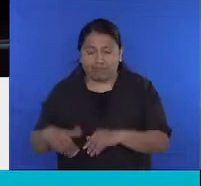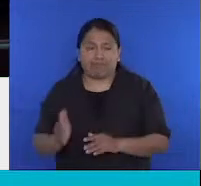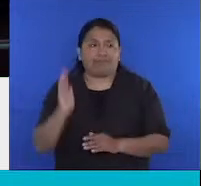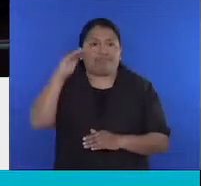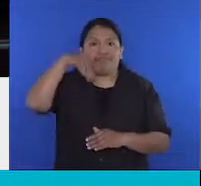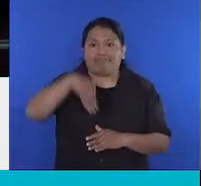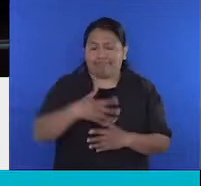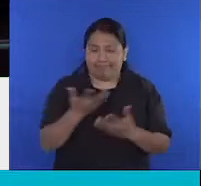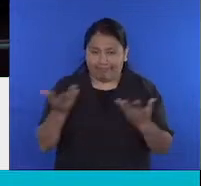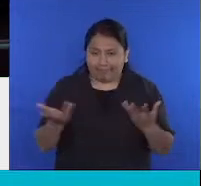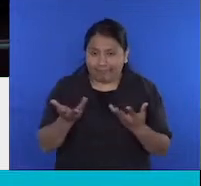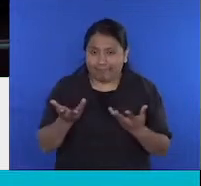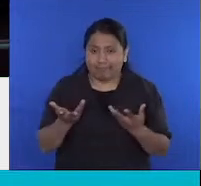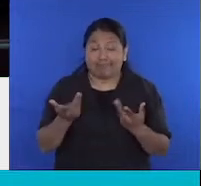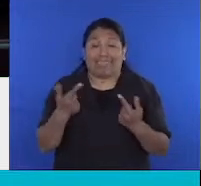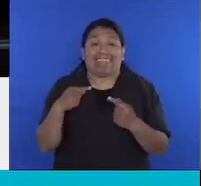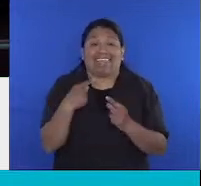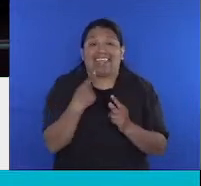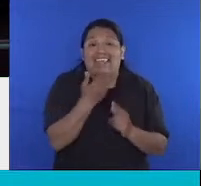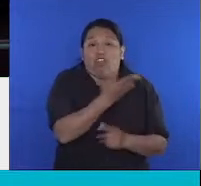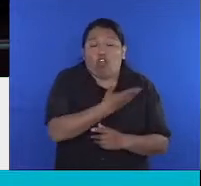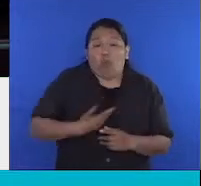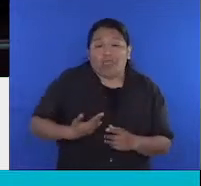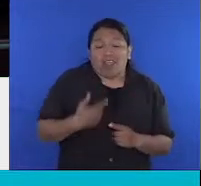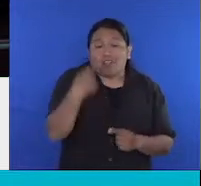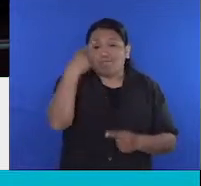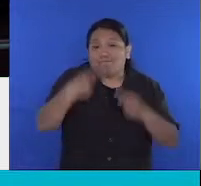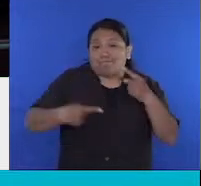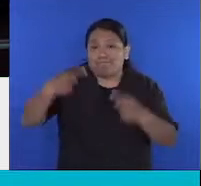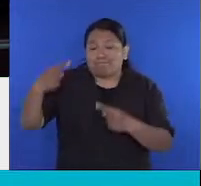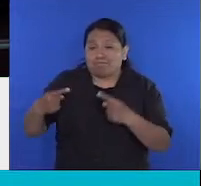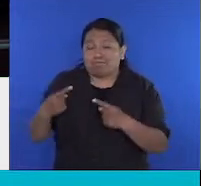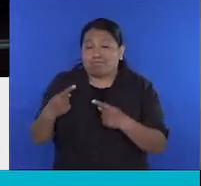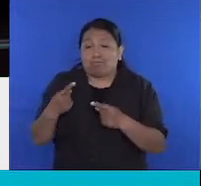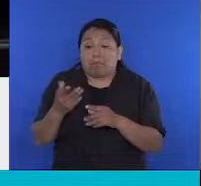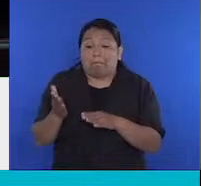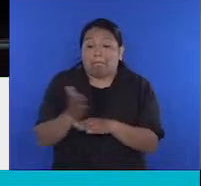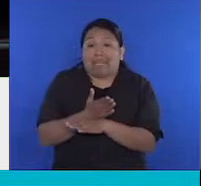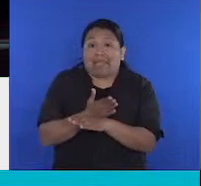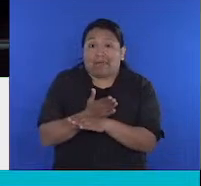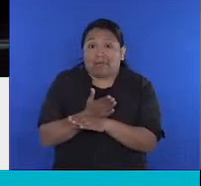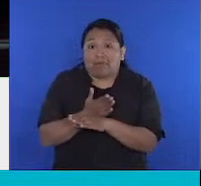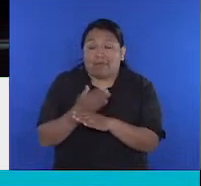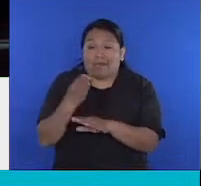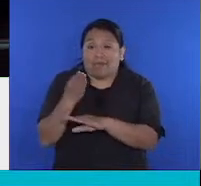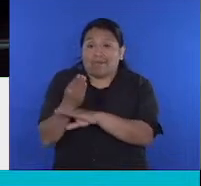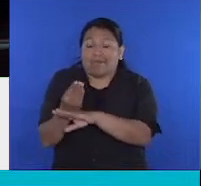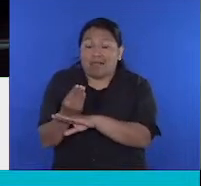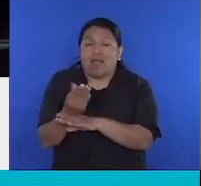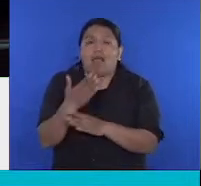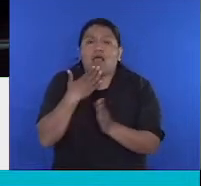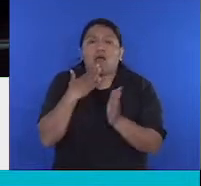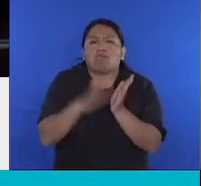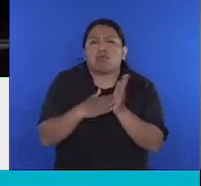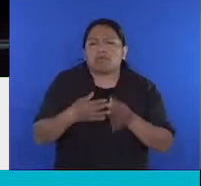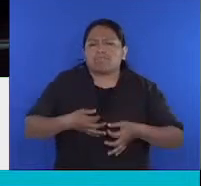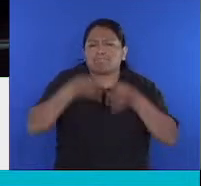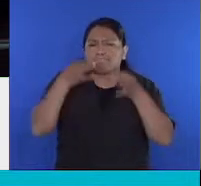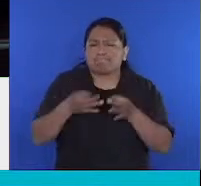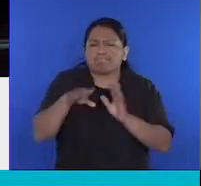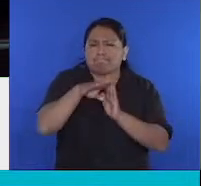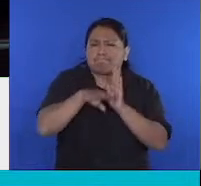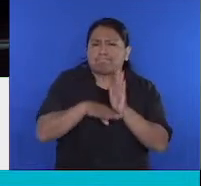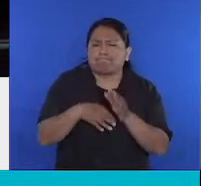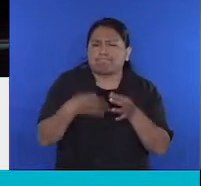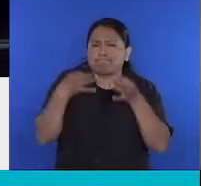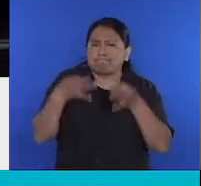gobiernos, previo al acceso al poder, llegaba con promesas concretas y que